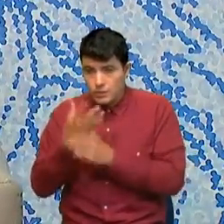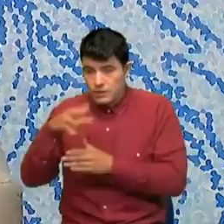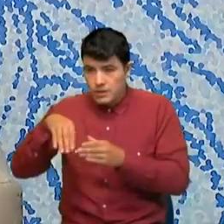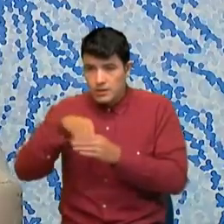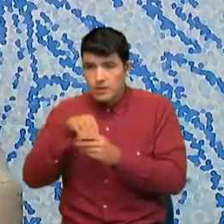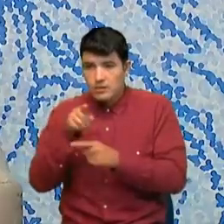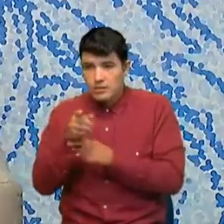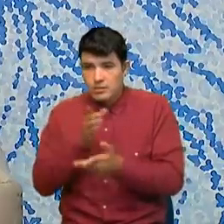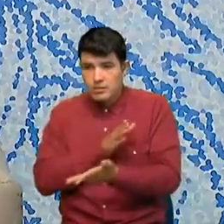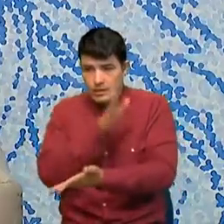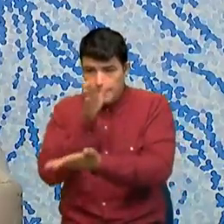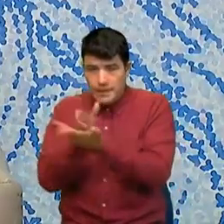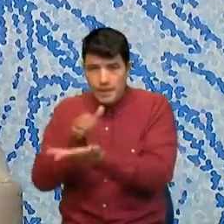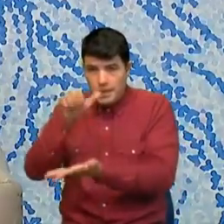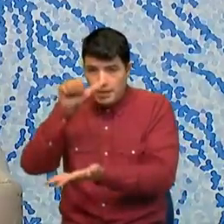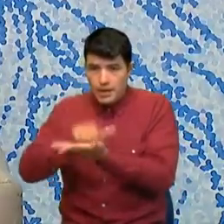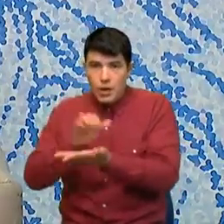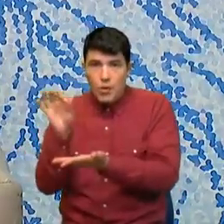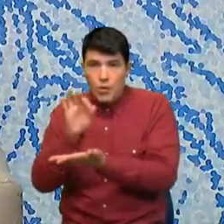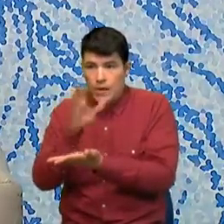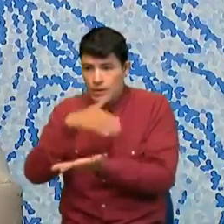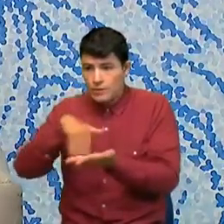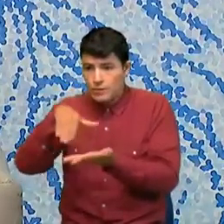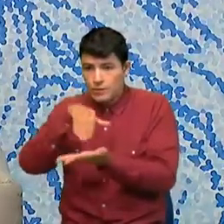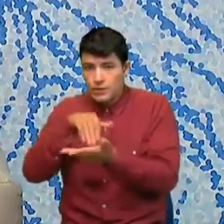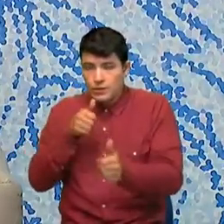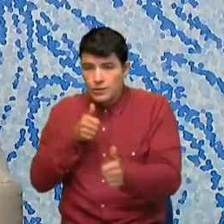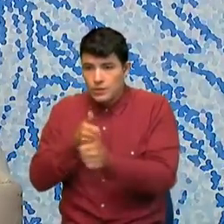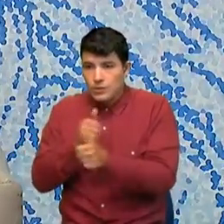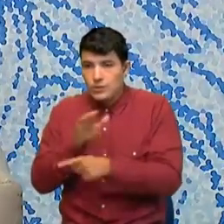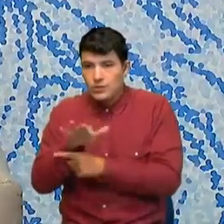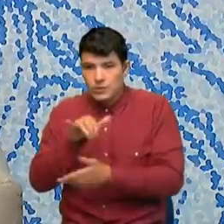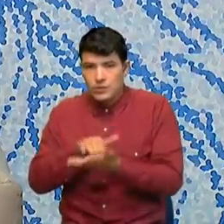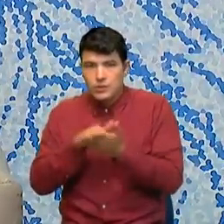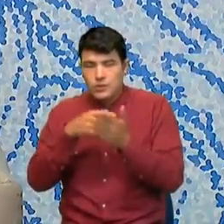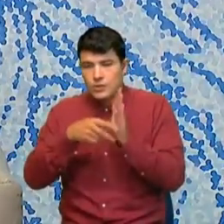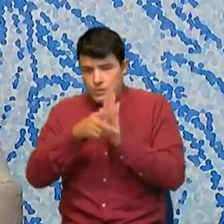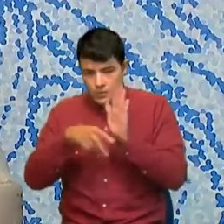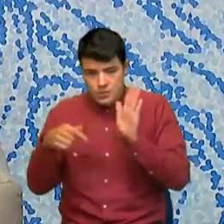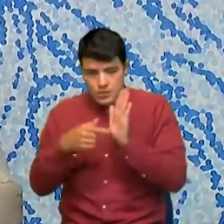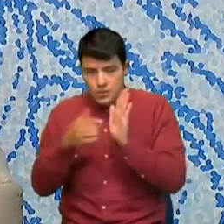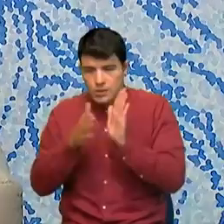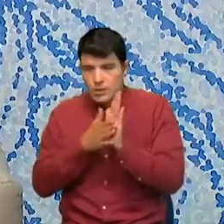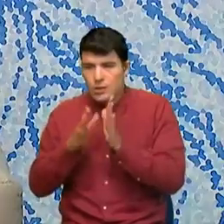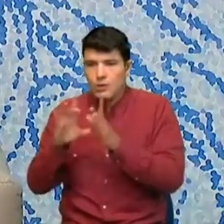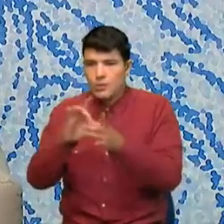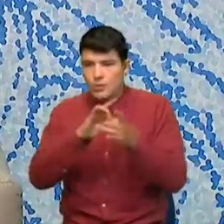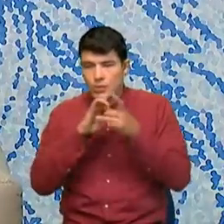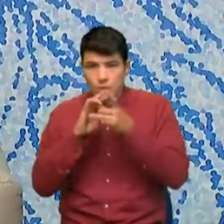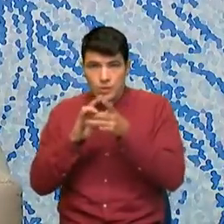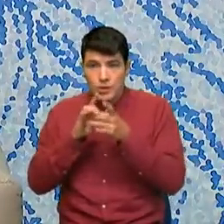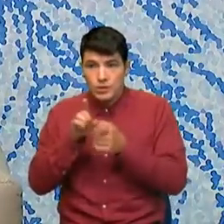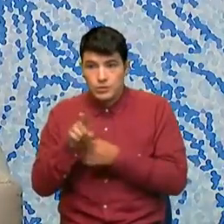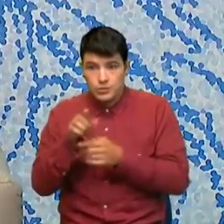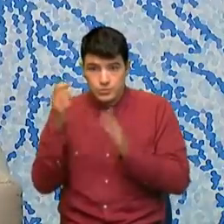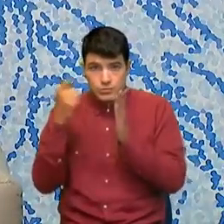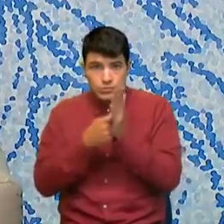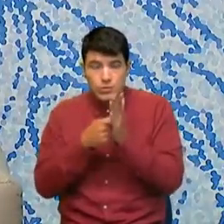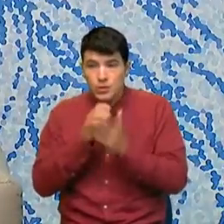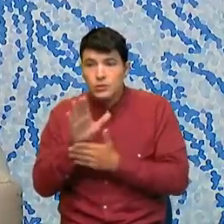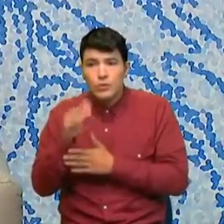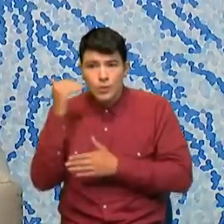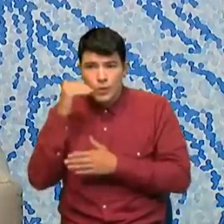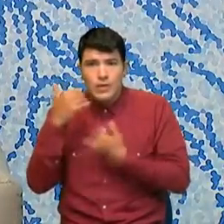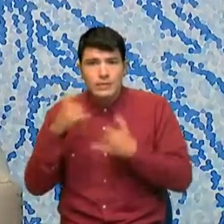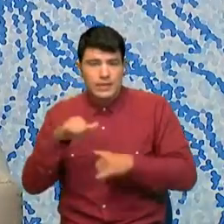se acerquen a una notaría o a un centro de conciliación y constituyan la unión marital. Con esto, por lo menos, ella tiene